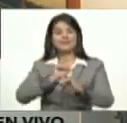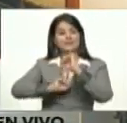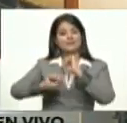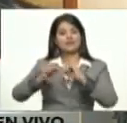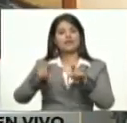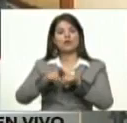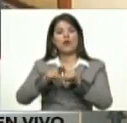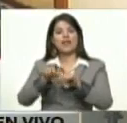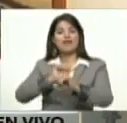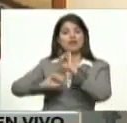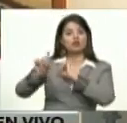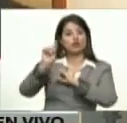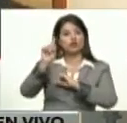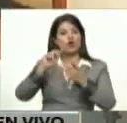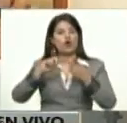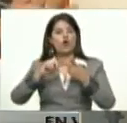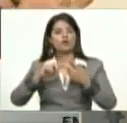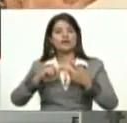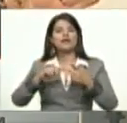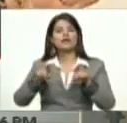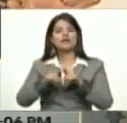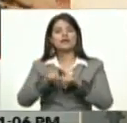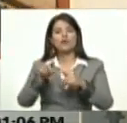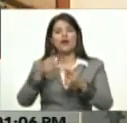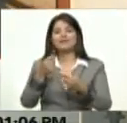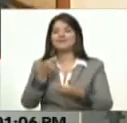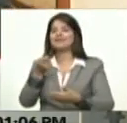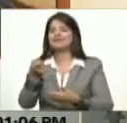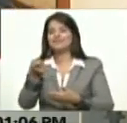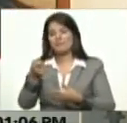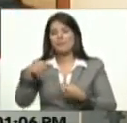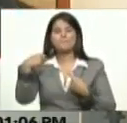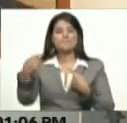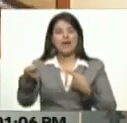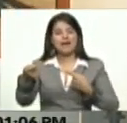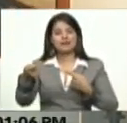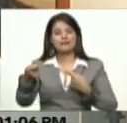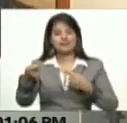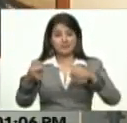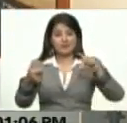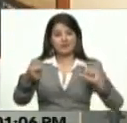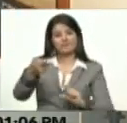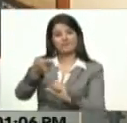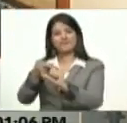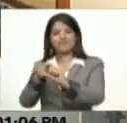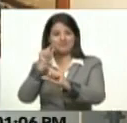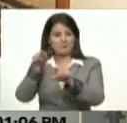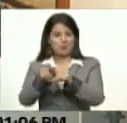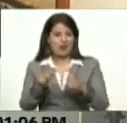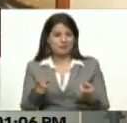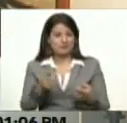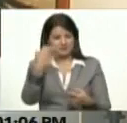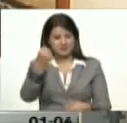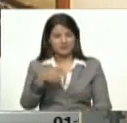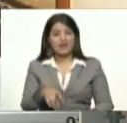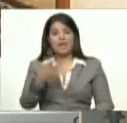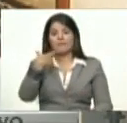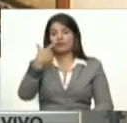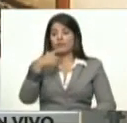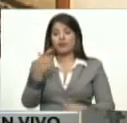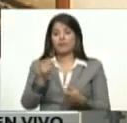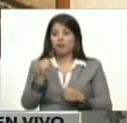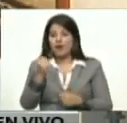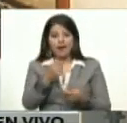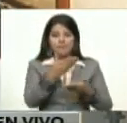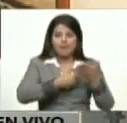es la evasión. La evasión es aquel que no paga impuestos, aquel que simplemente logra evadir los impuestos